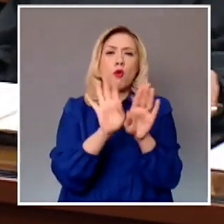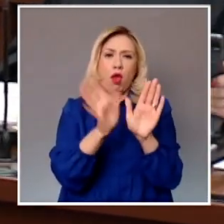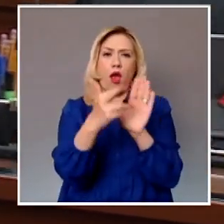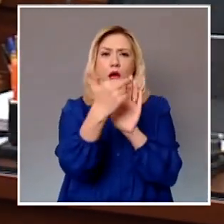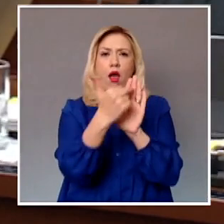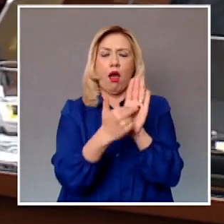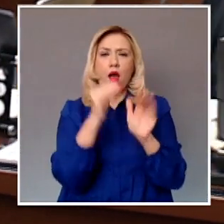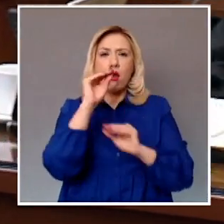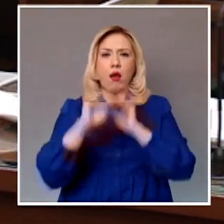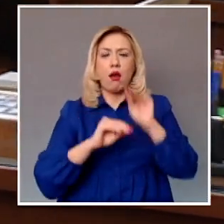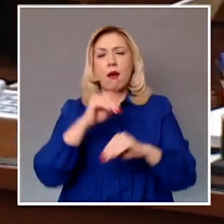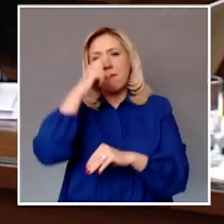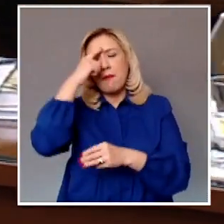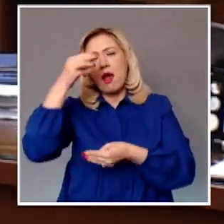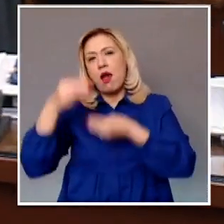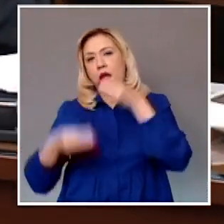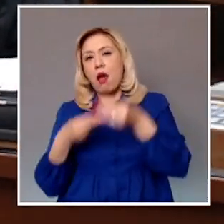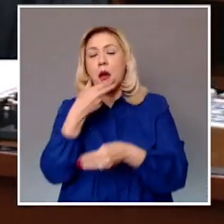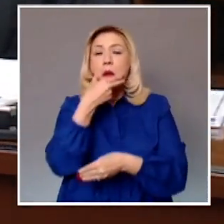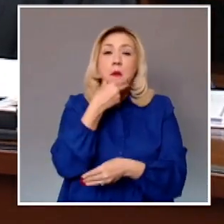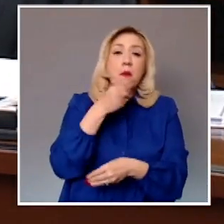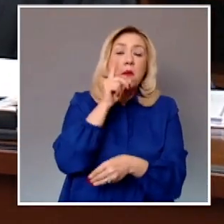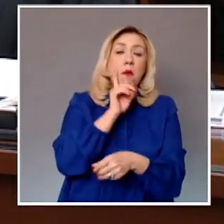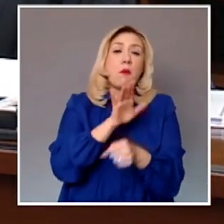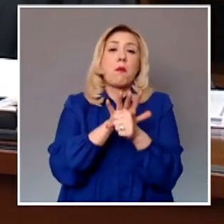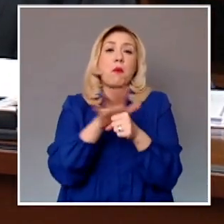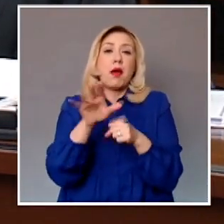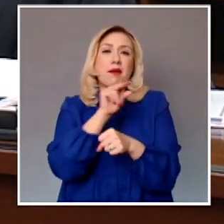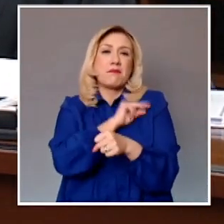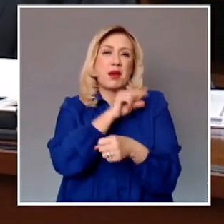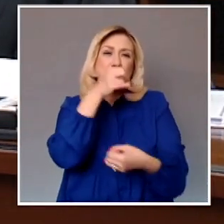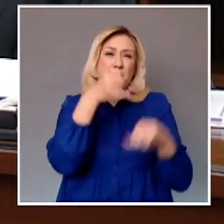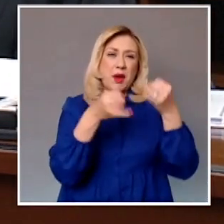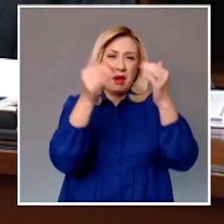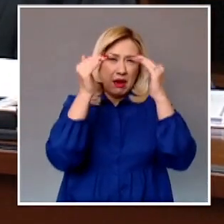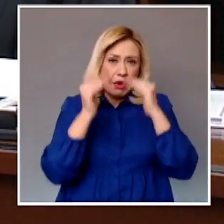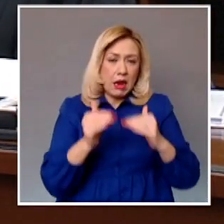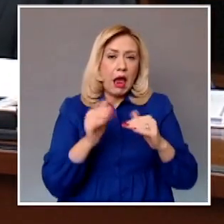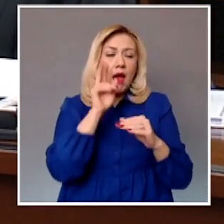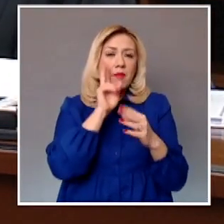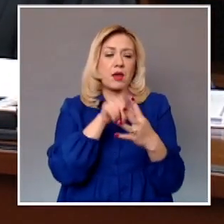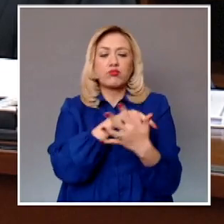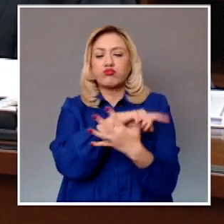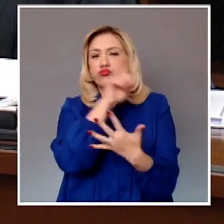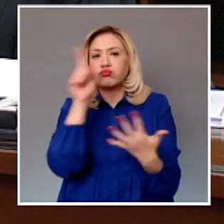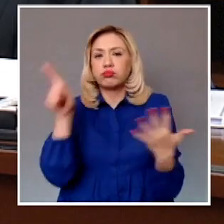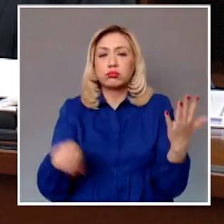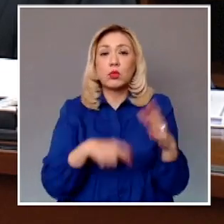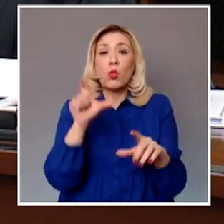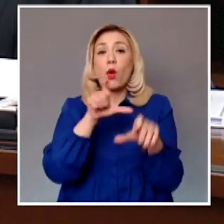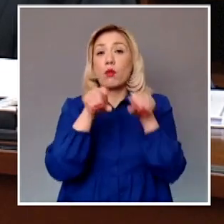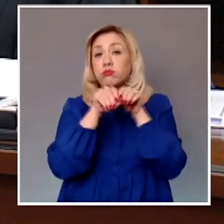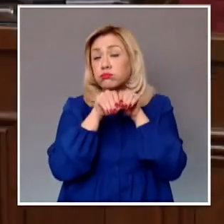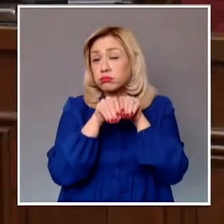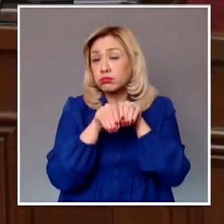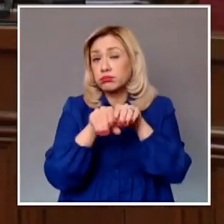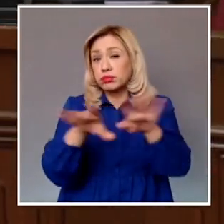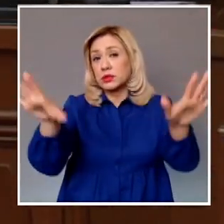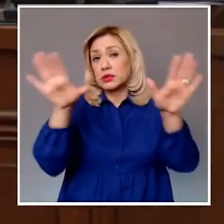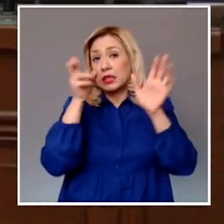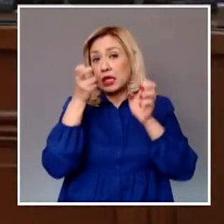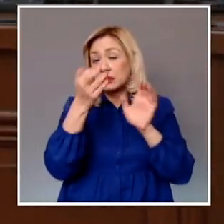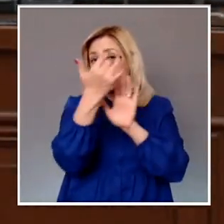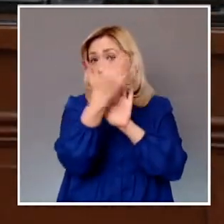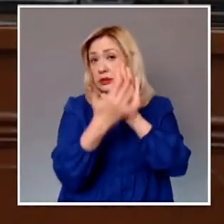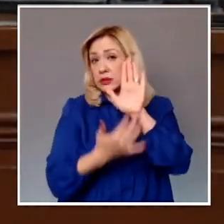o magistrados de circuito o jueces y juezas de distrito que a la fecha de la publicación de este acuerdo reúnan los